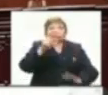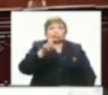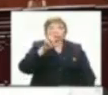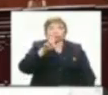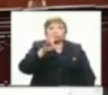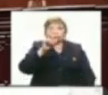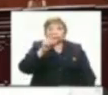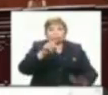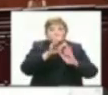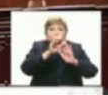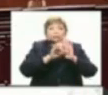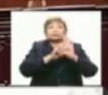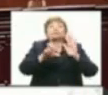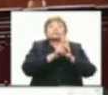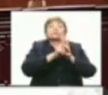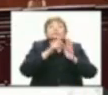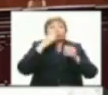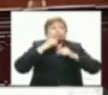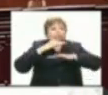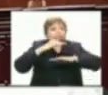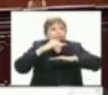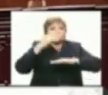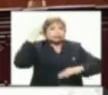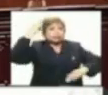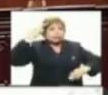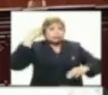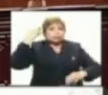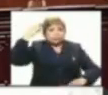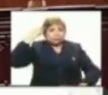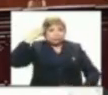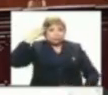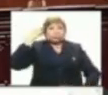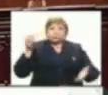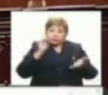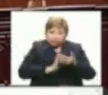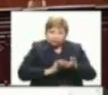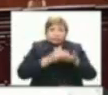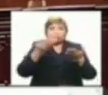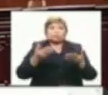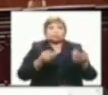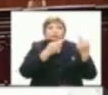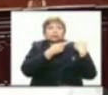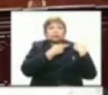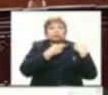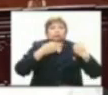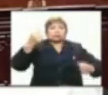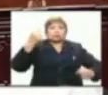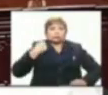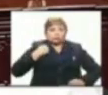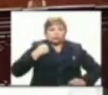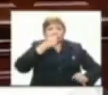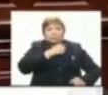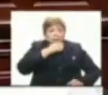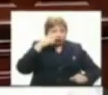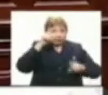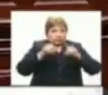la Constitución, pero se ha restringido por razones políticas. Volveremos a encargar a las Fuerzas Armadas la participación